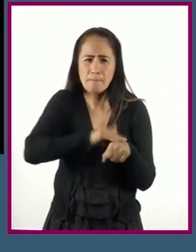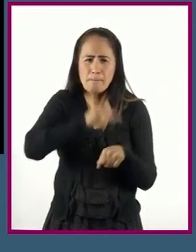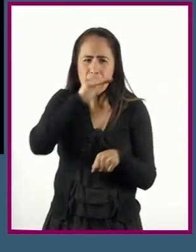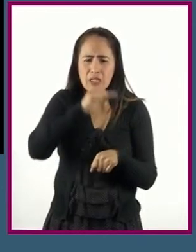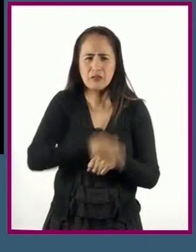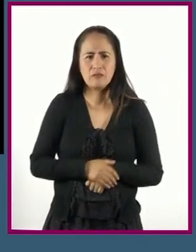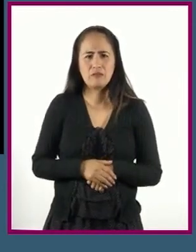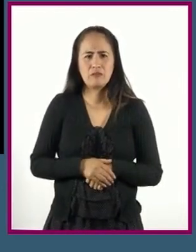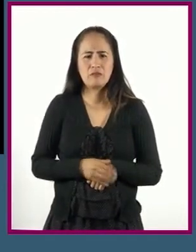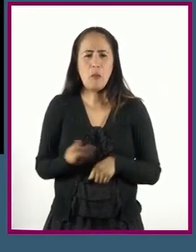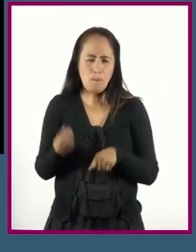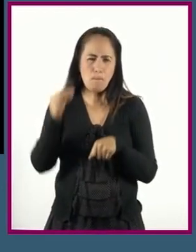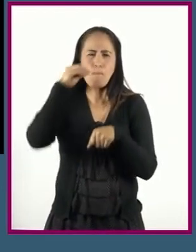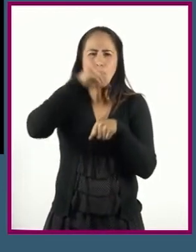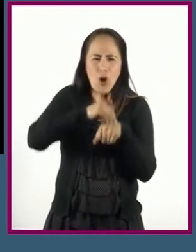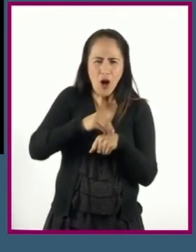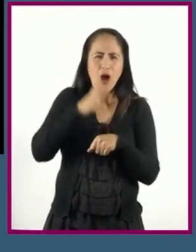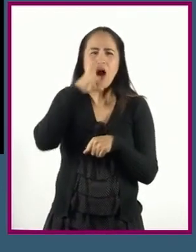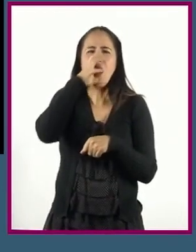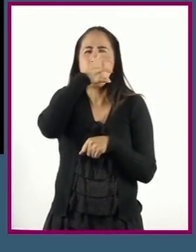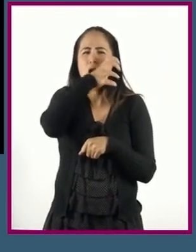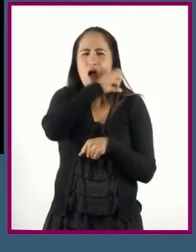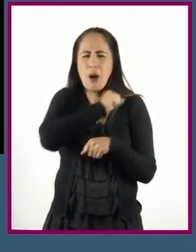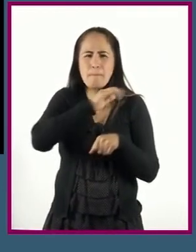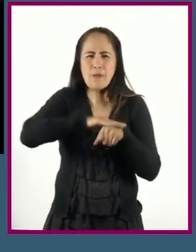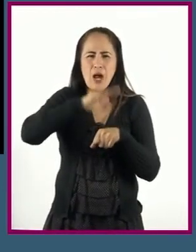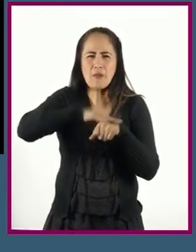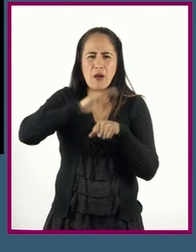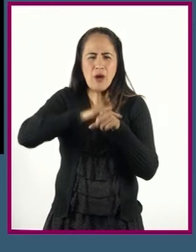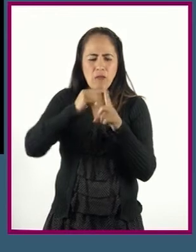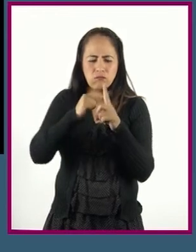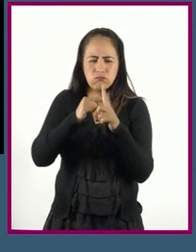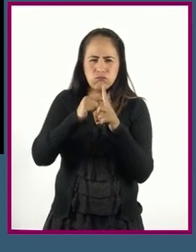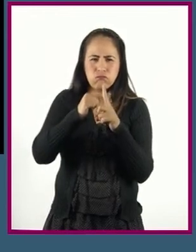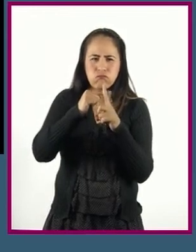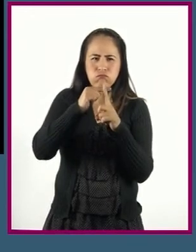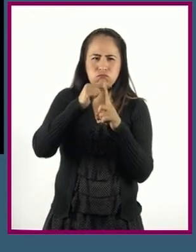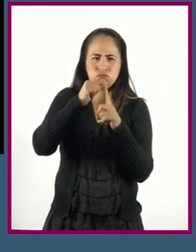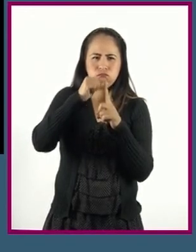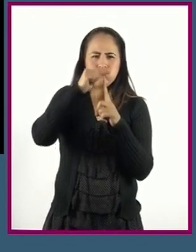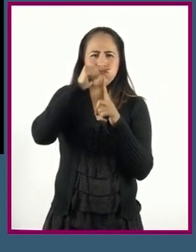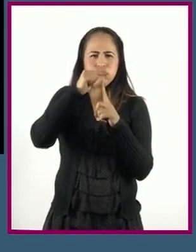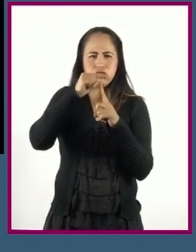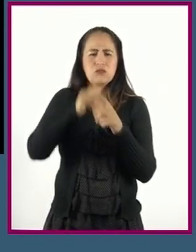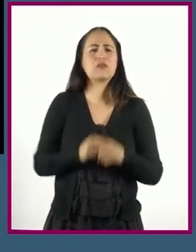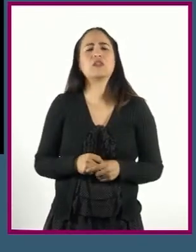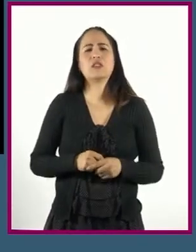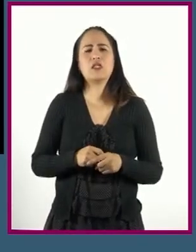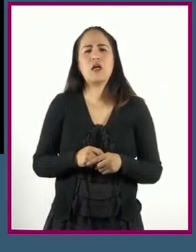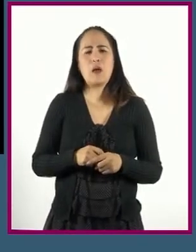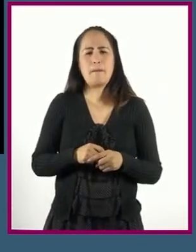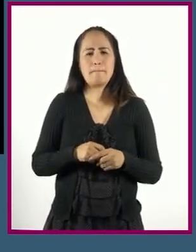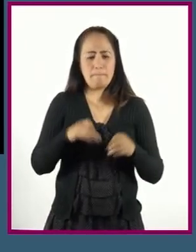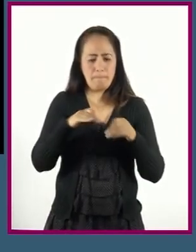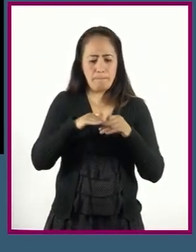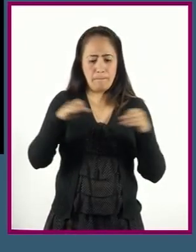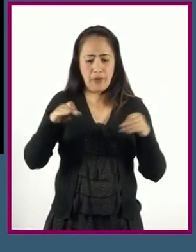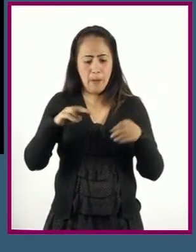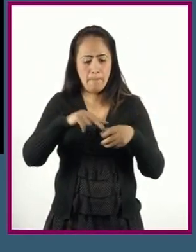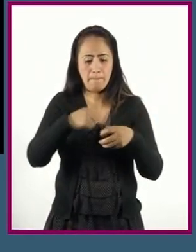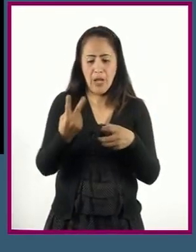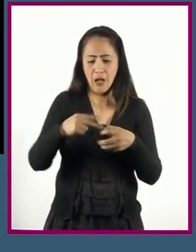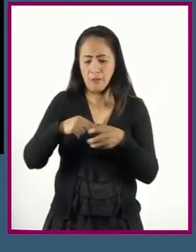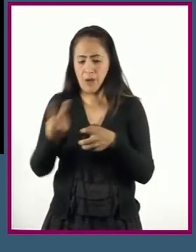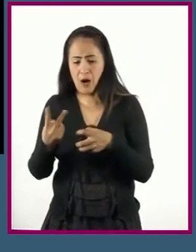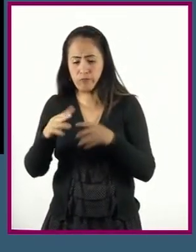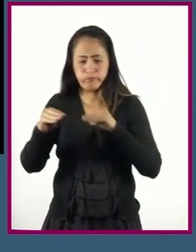Empezamos a aumentar la temperatura y los espacios entre estas partículas también aumenta, lo